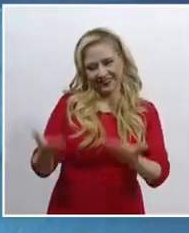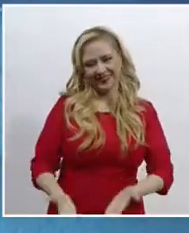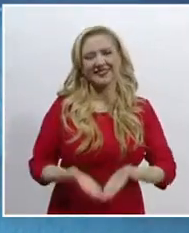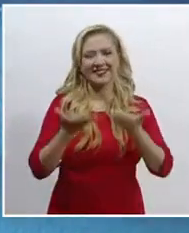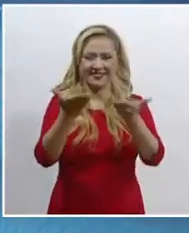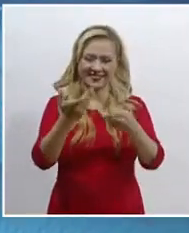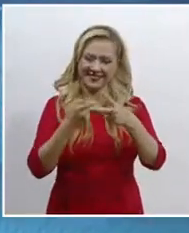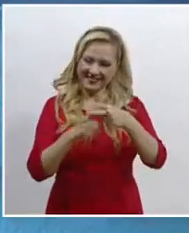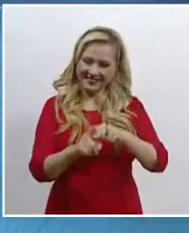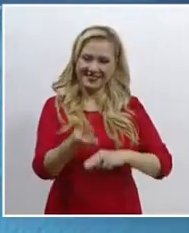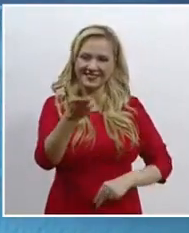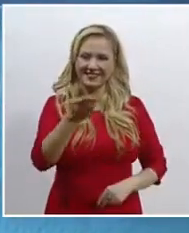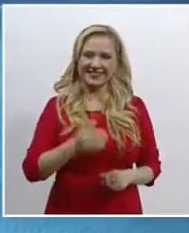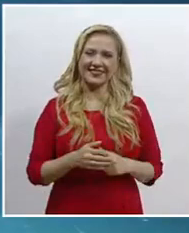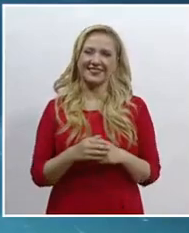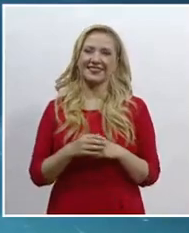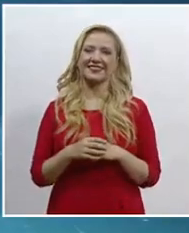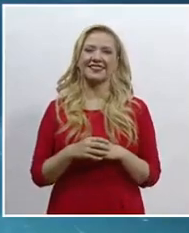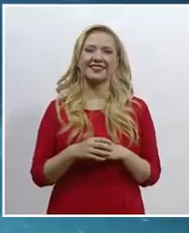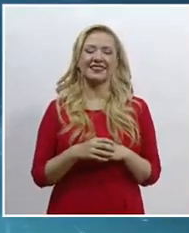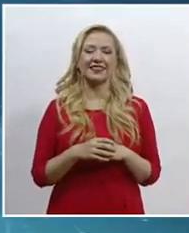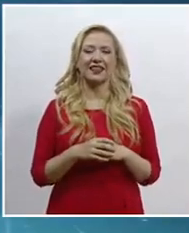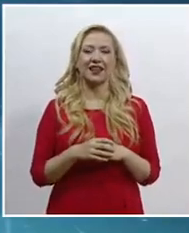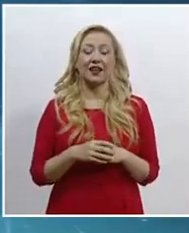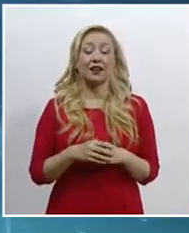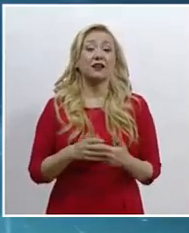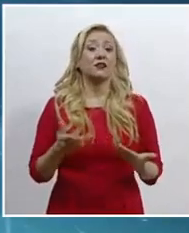mexicana. Comenzamos.